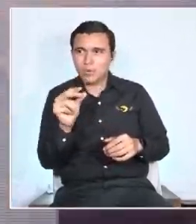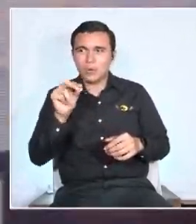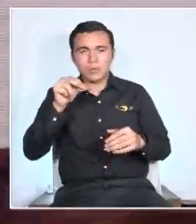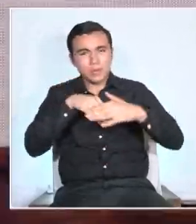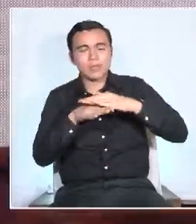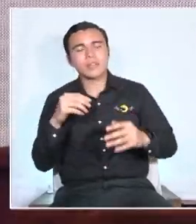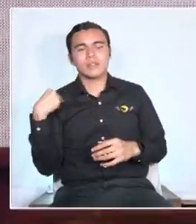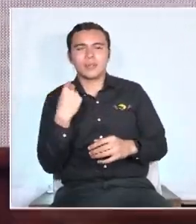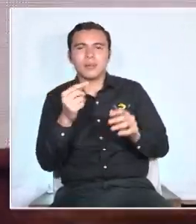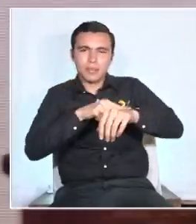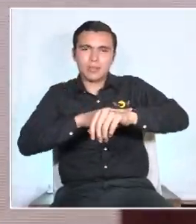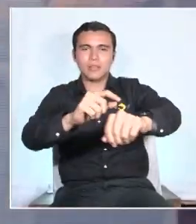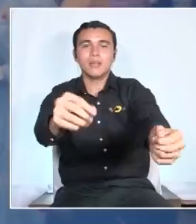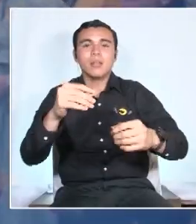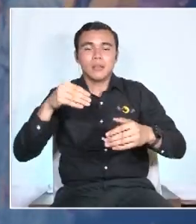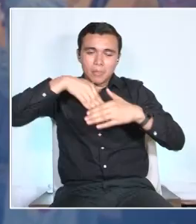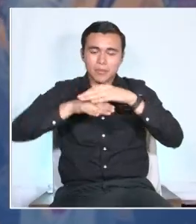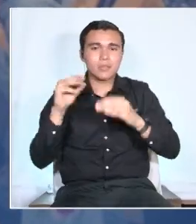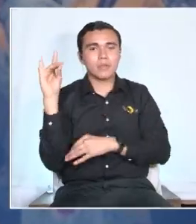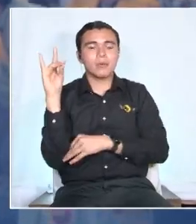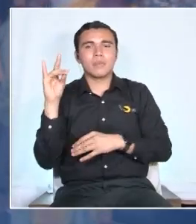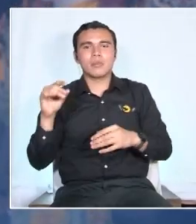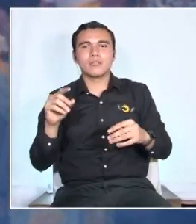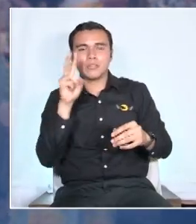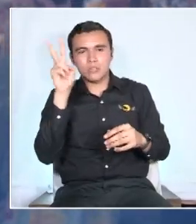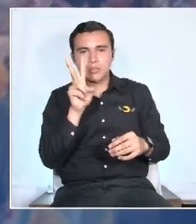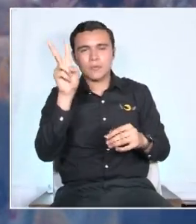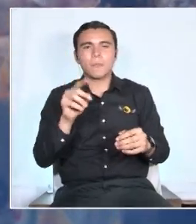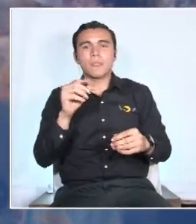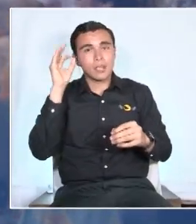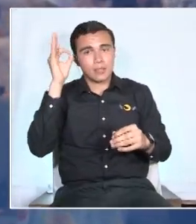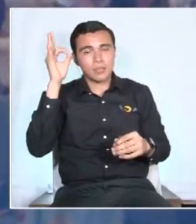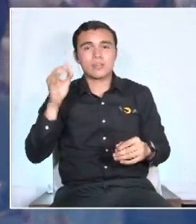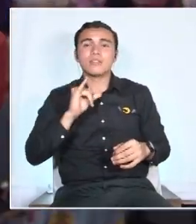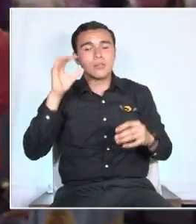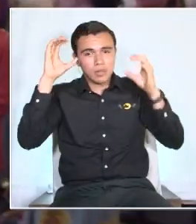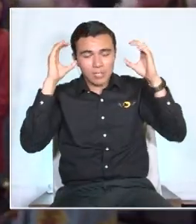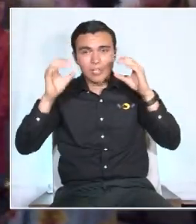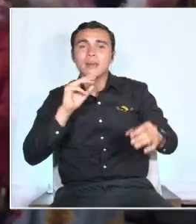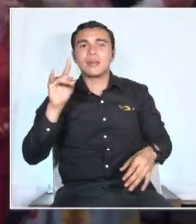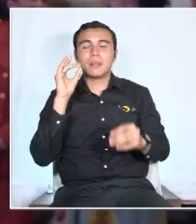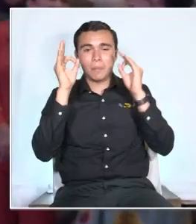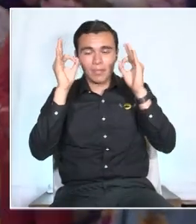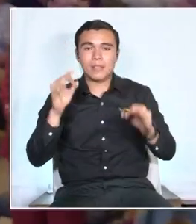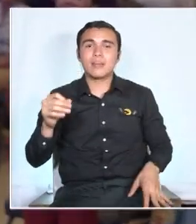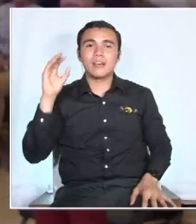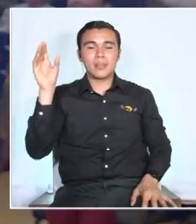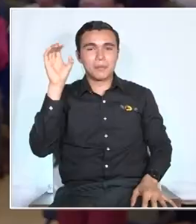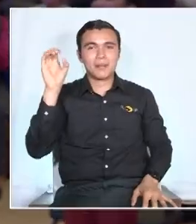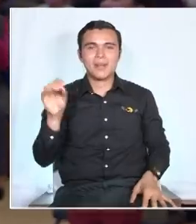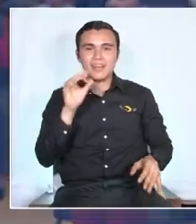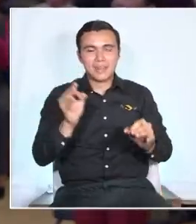tiempo nos metimos a Univisión. Y el único que predicaba, el único loco que predicaba en Univisión, era el pastor Treviño